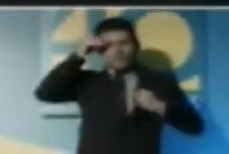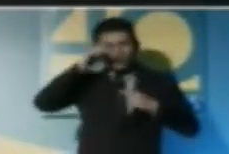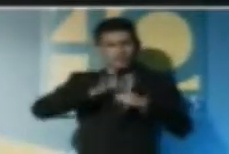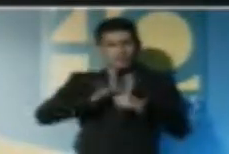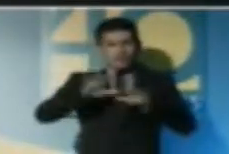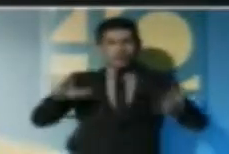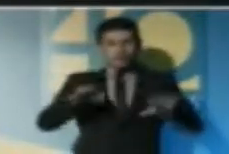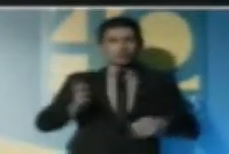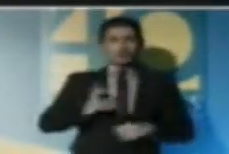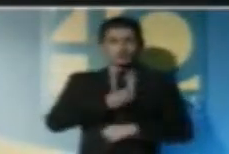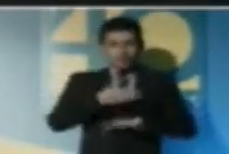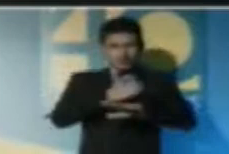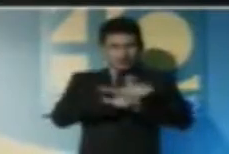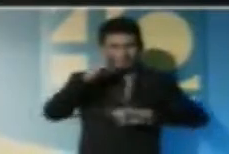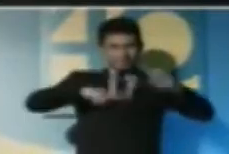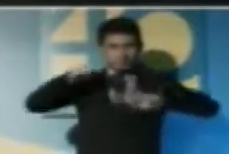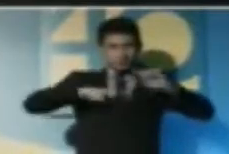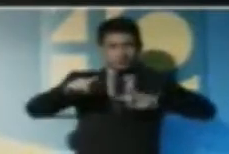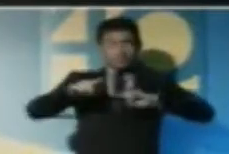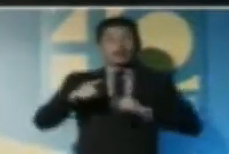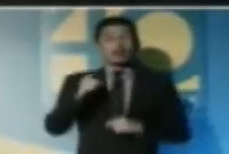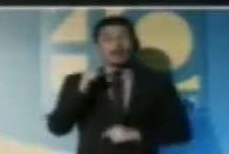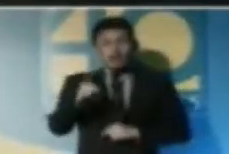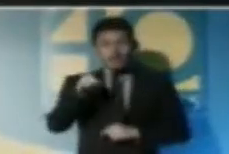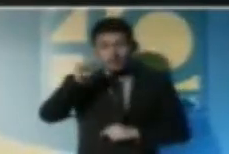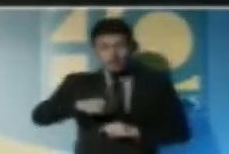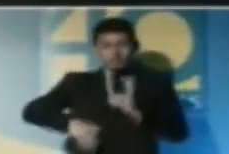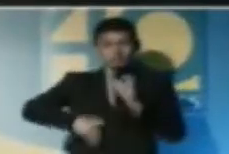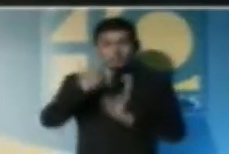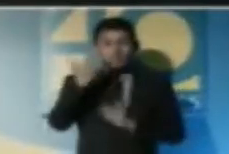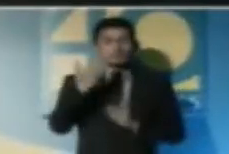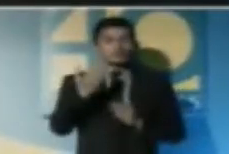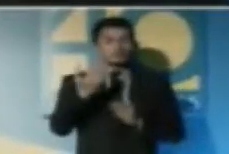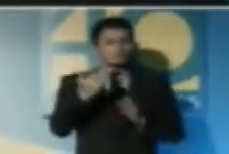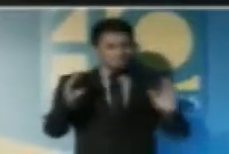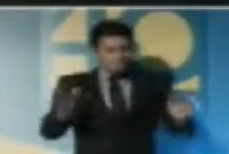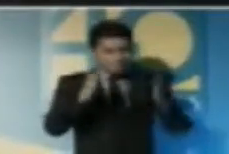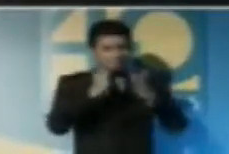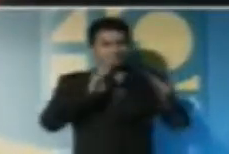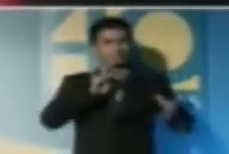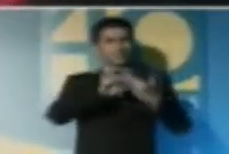acciones de los que hemos hablado requieren del establecimiento de los incentivos adecuados.